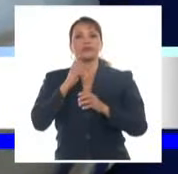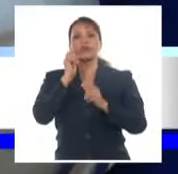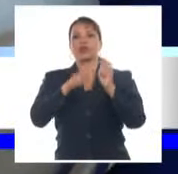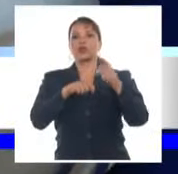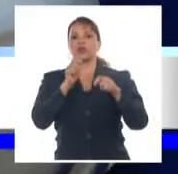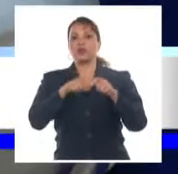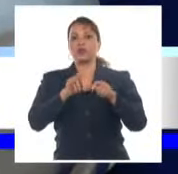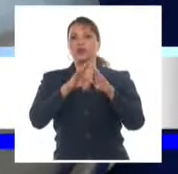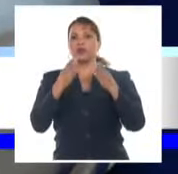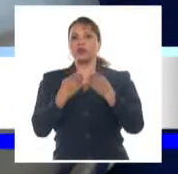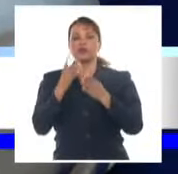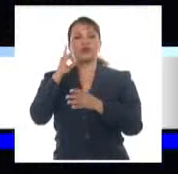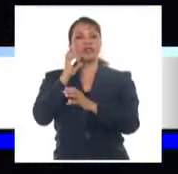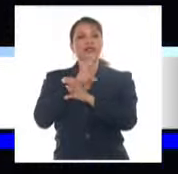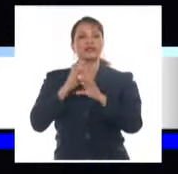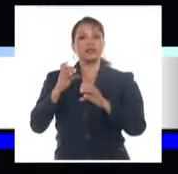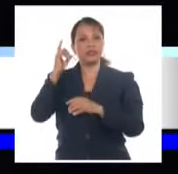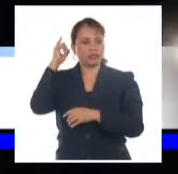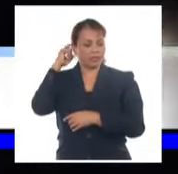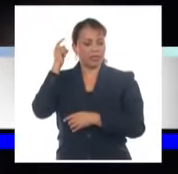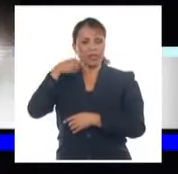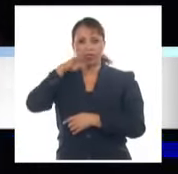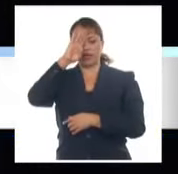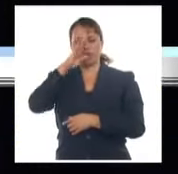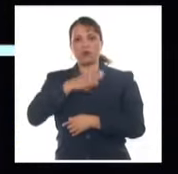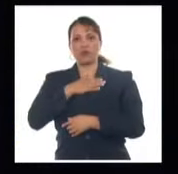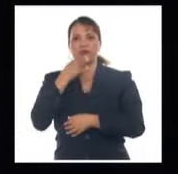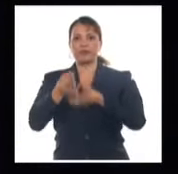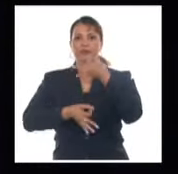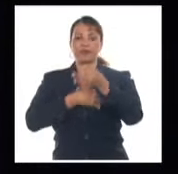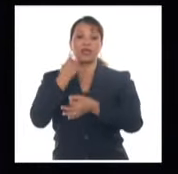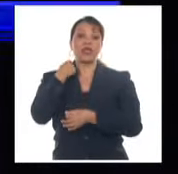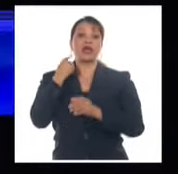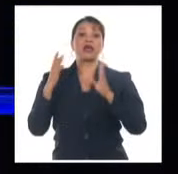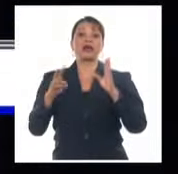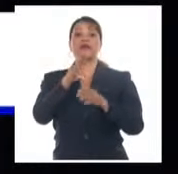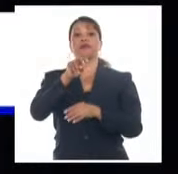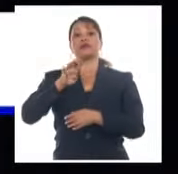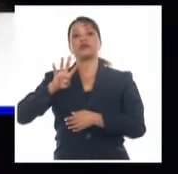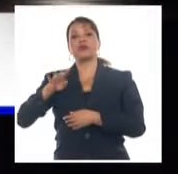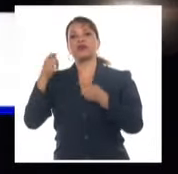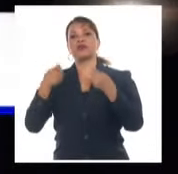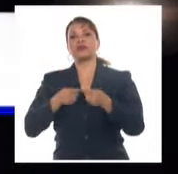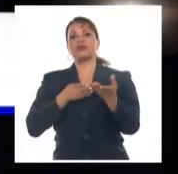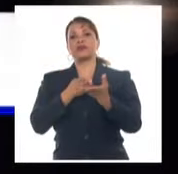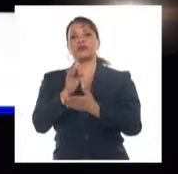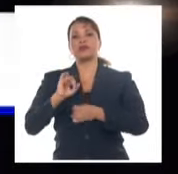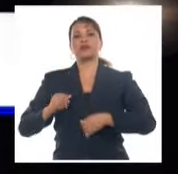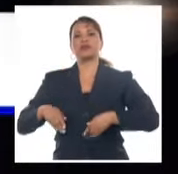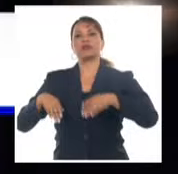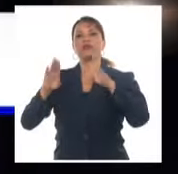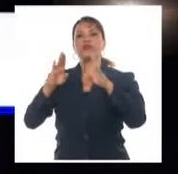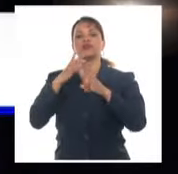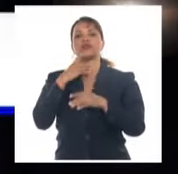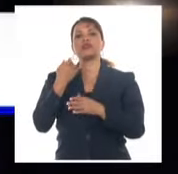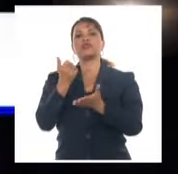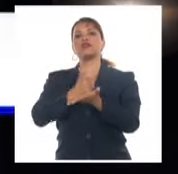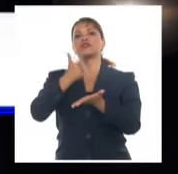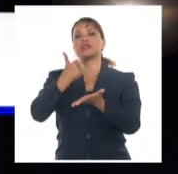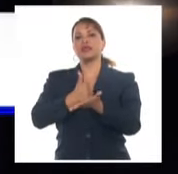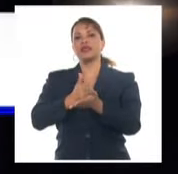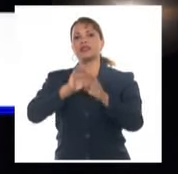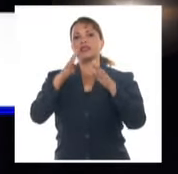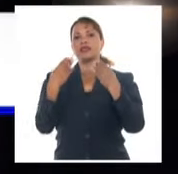neurociencias en Cuba este año 2024 tiene que continuar el Instituto siendo sede de estos